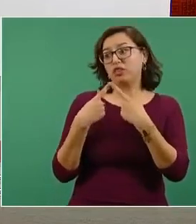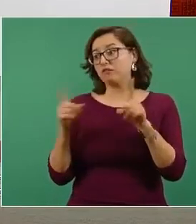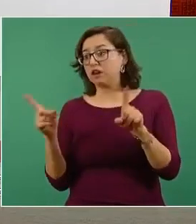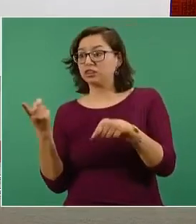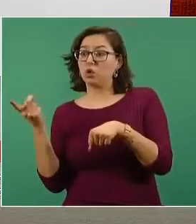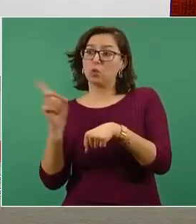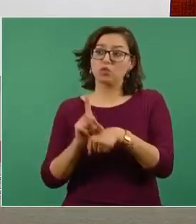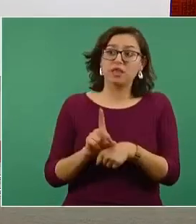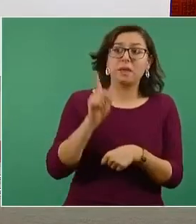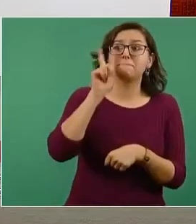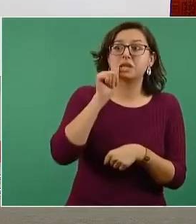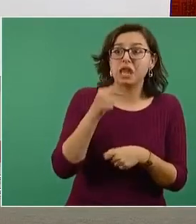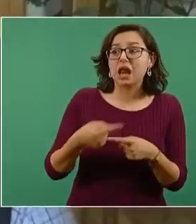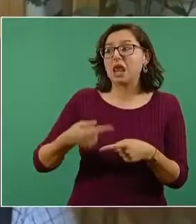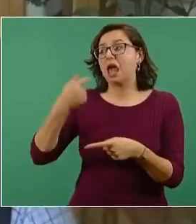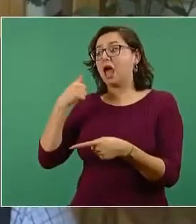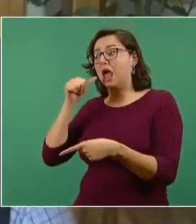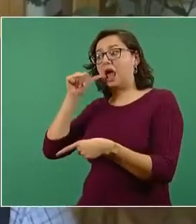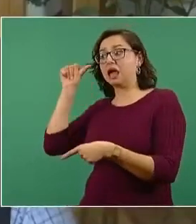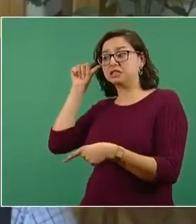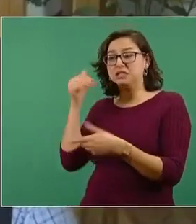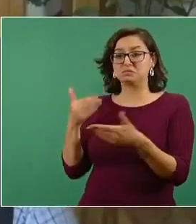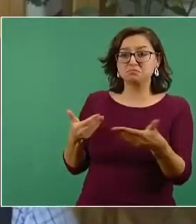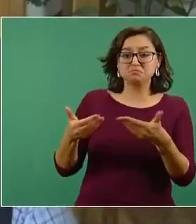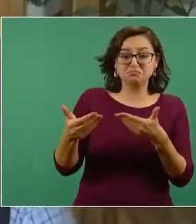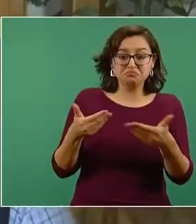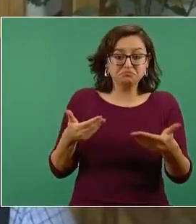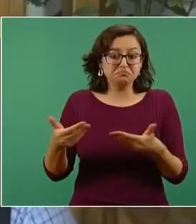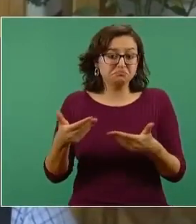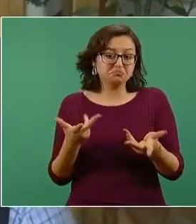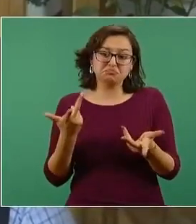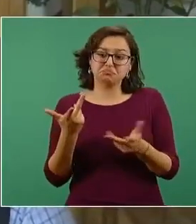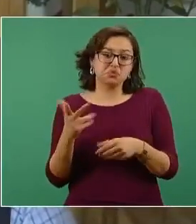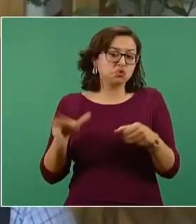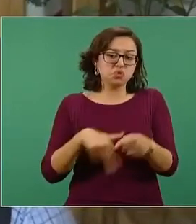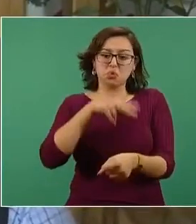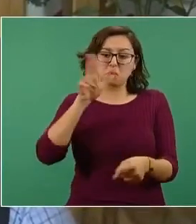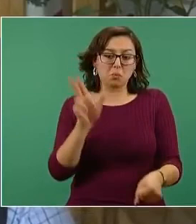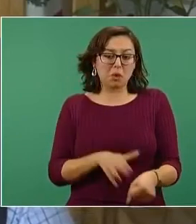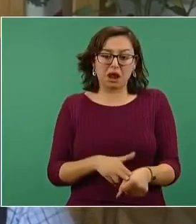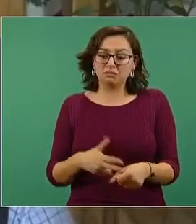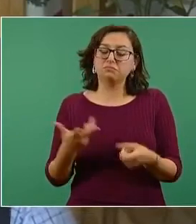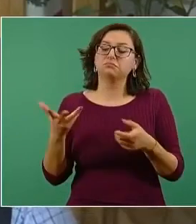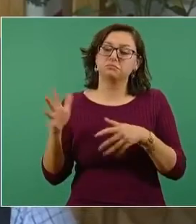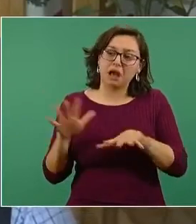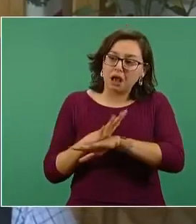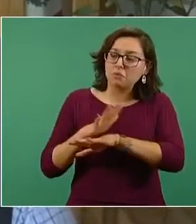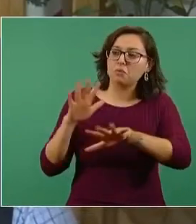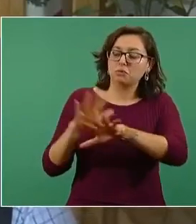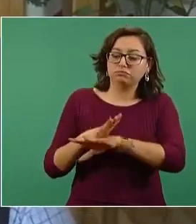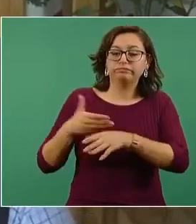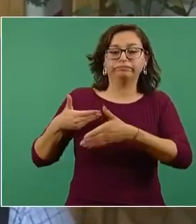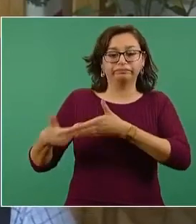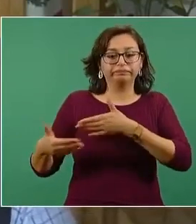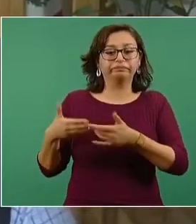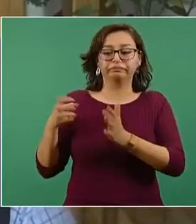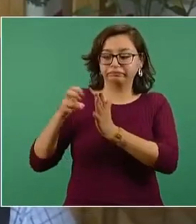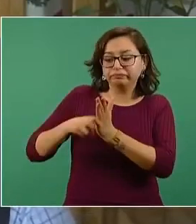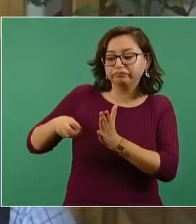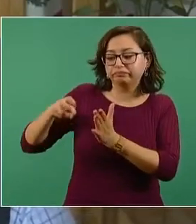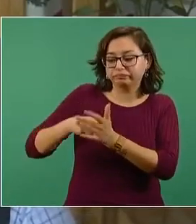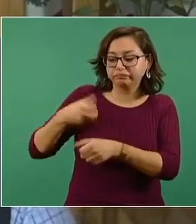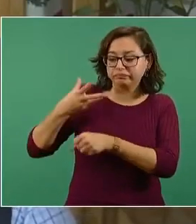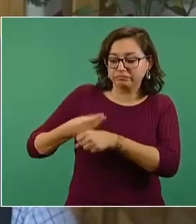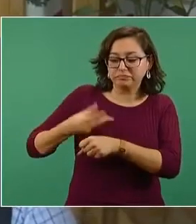un día y otro, pero obviamente esto se va corrigiendo y esto se va actualizando en la medida que las